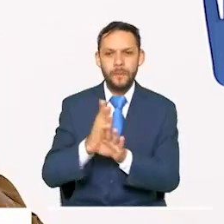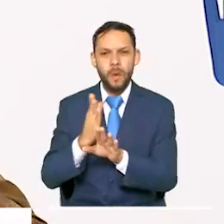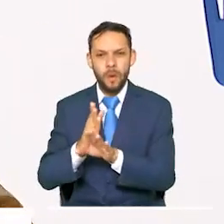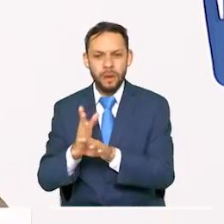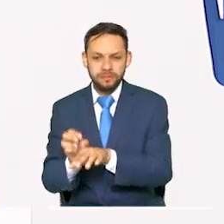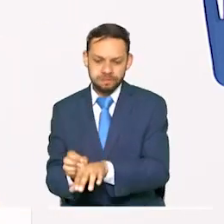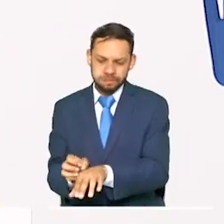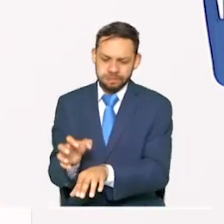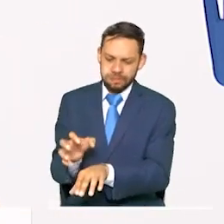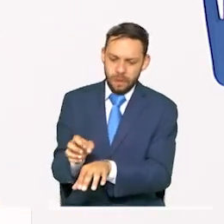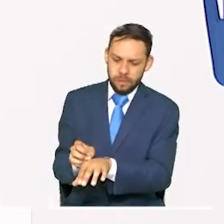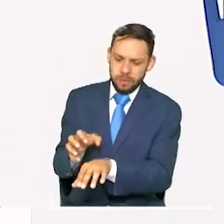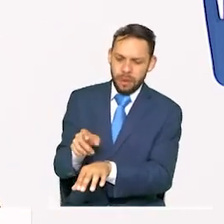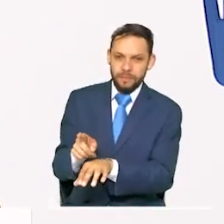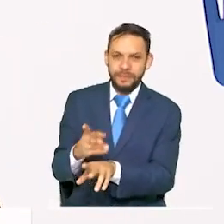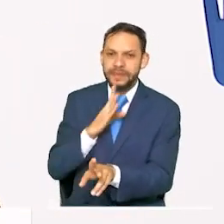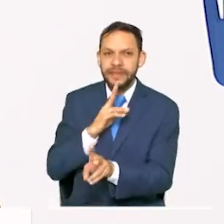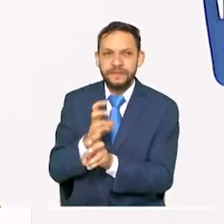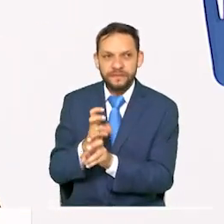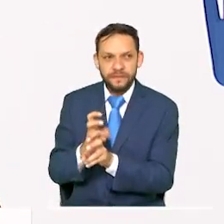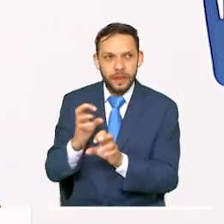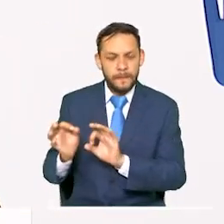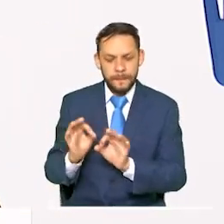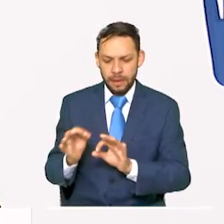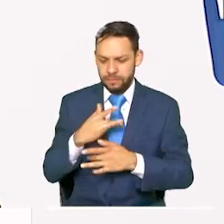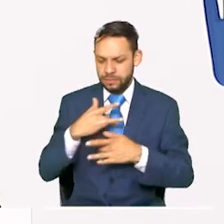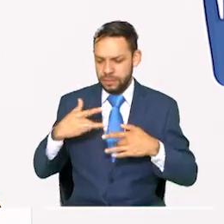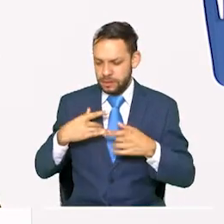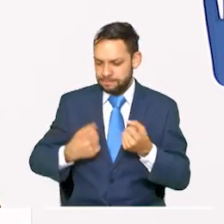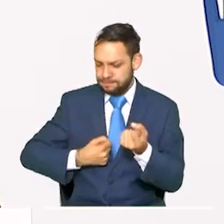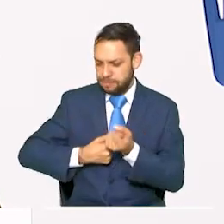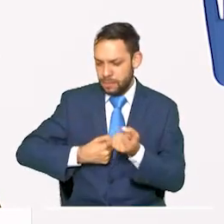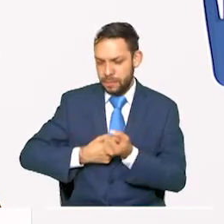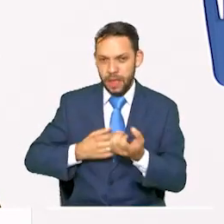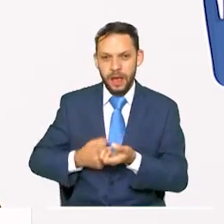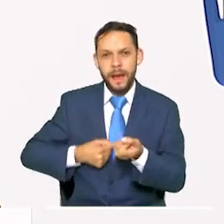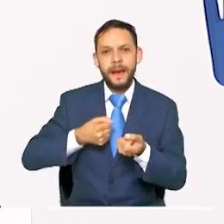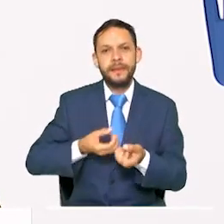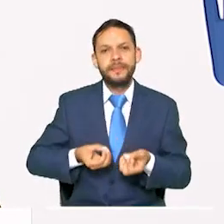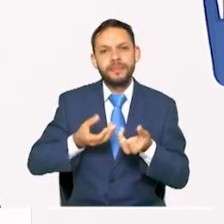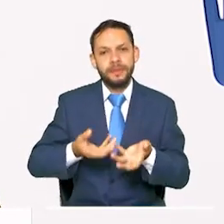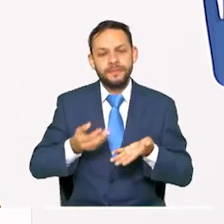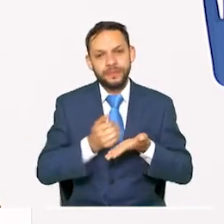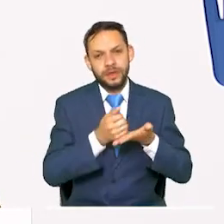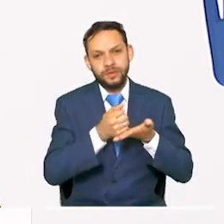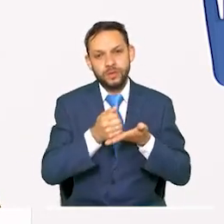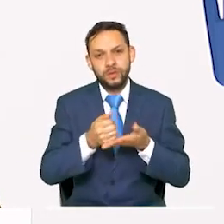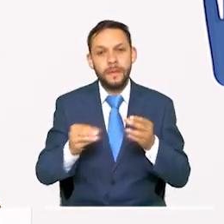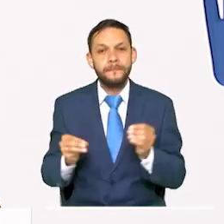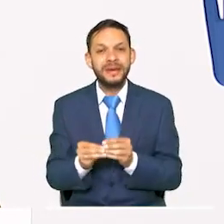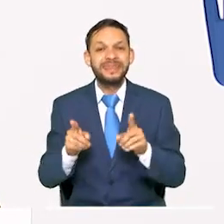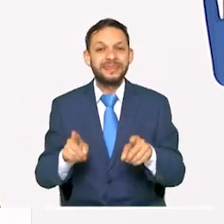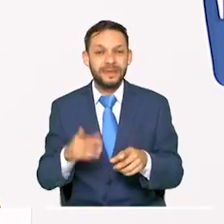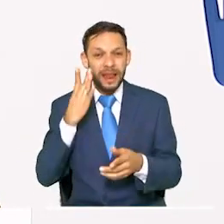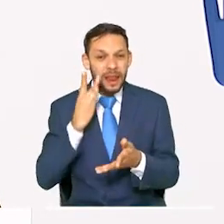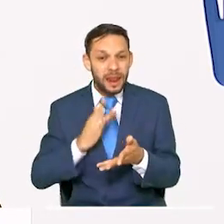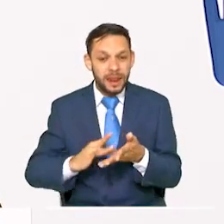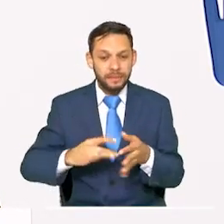y después de los programas de cambio metabólico y de limpieza de colon con recambio de flora